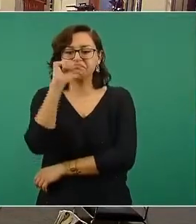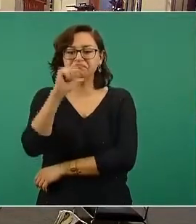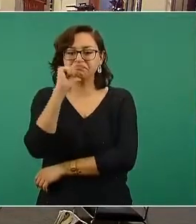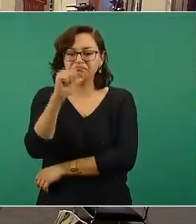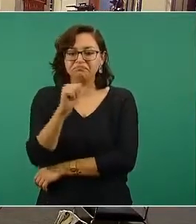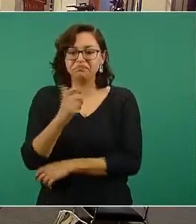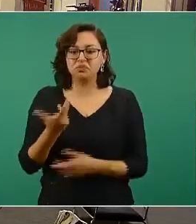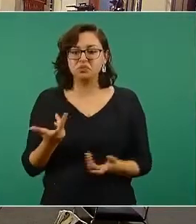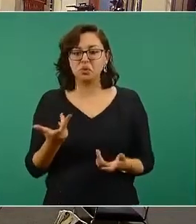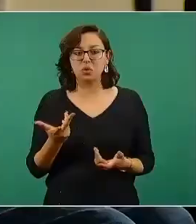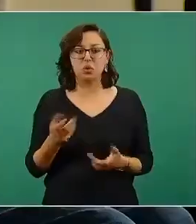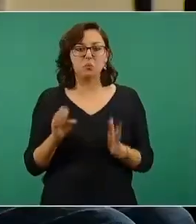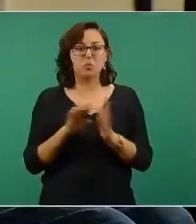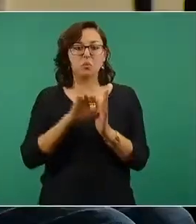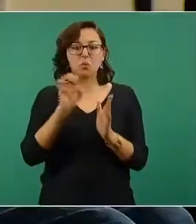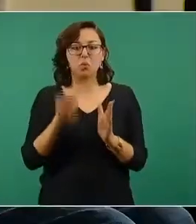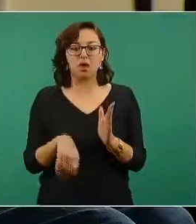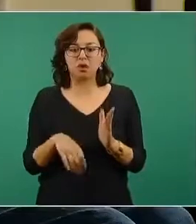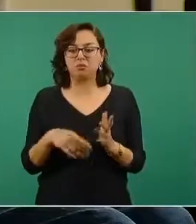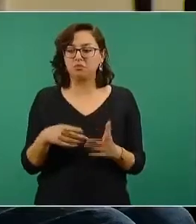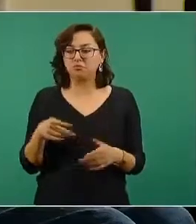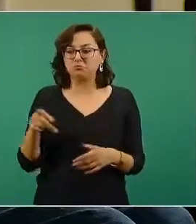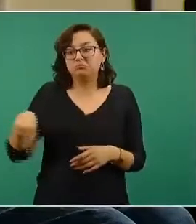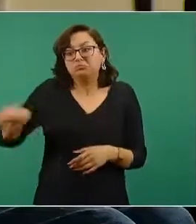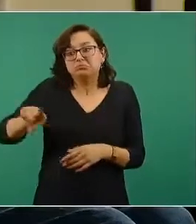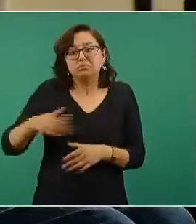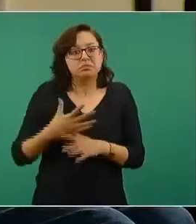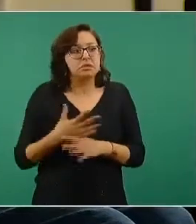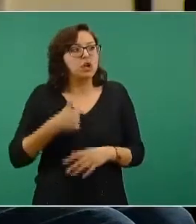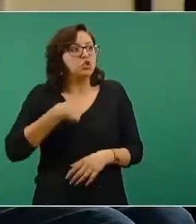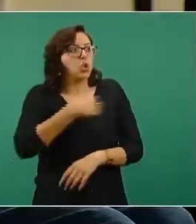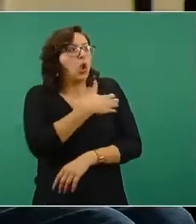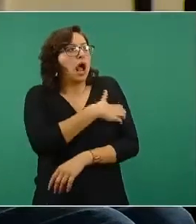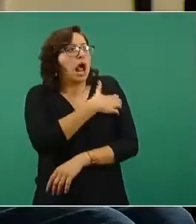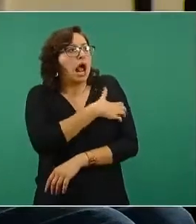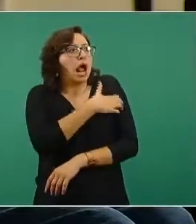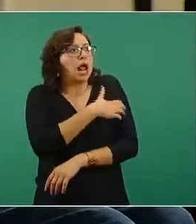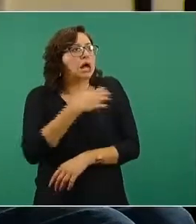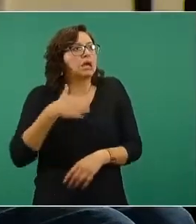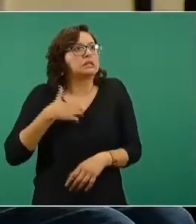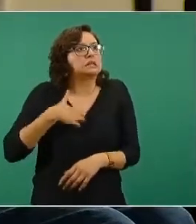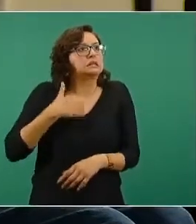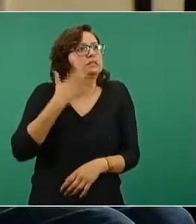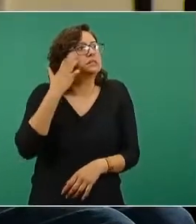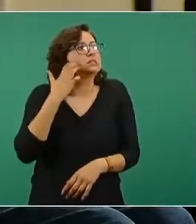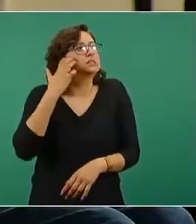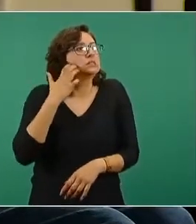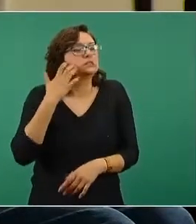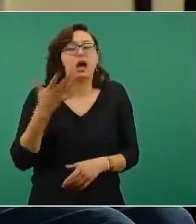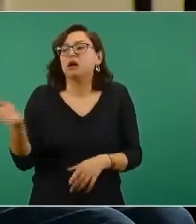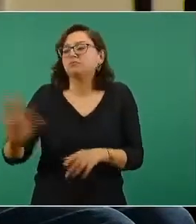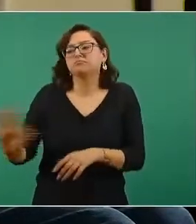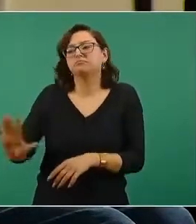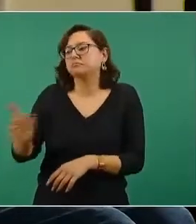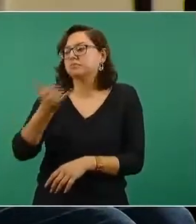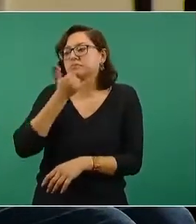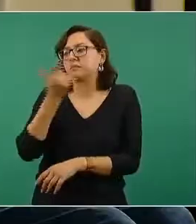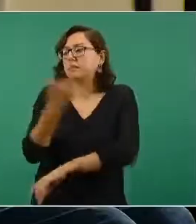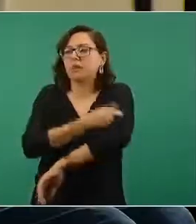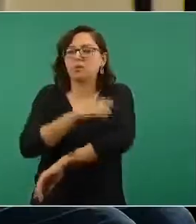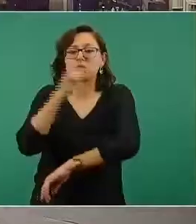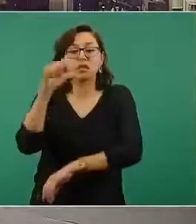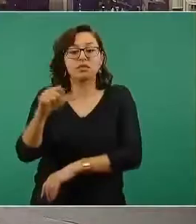Si tienen una alergia, luego los descartan. Entonces hay muchas personas en esta zona que no saben cuándo se les va a volver a